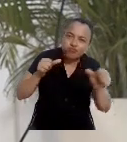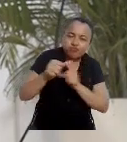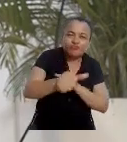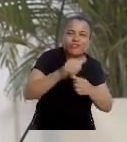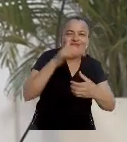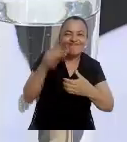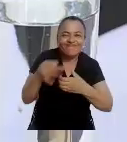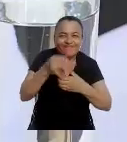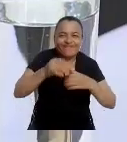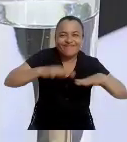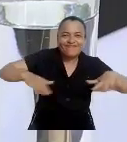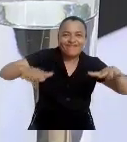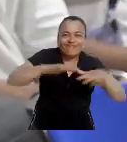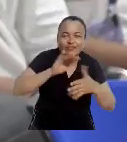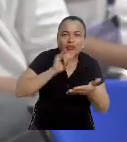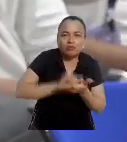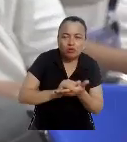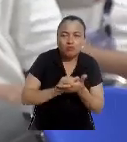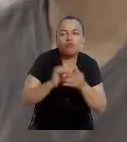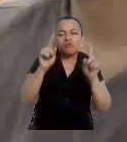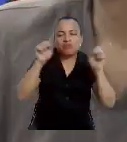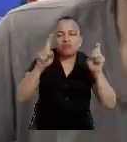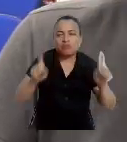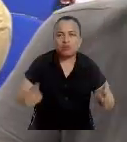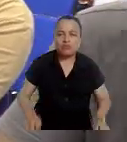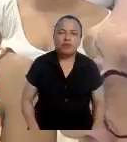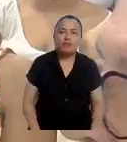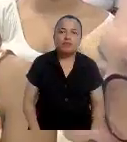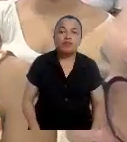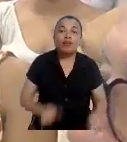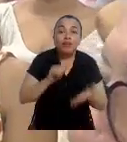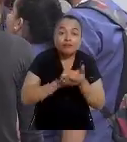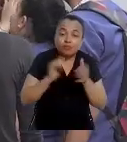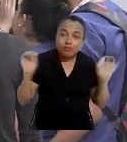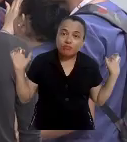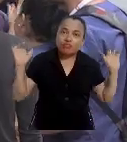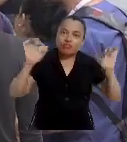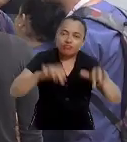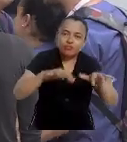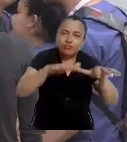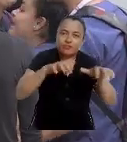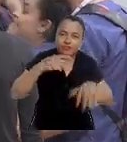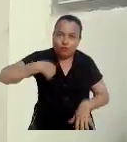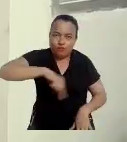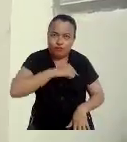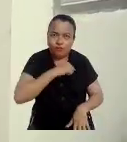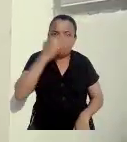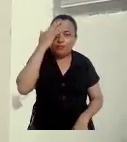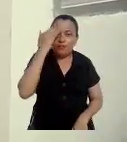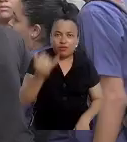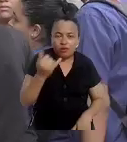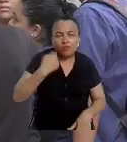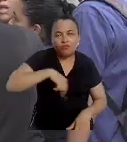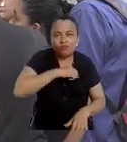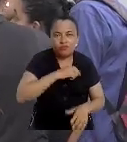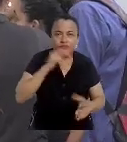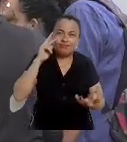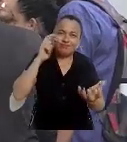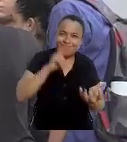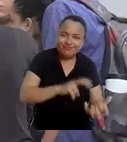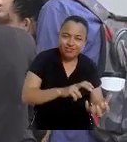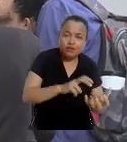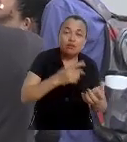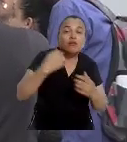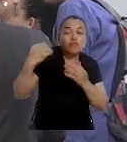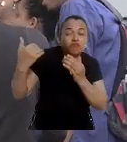sostenibilidad en el sector Bananero del Magdalena fueron algunas de las temáticas partir de eventos como este nosotros como académicos